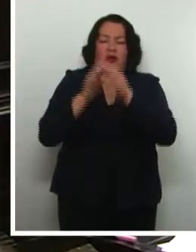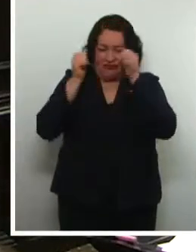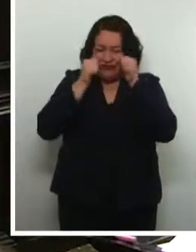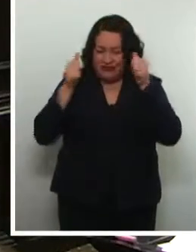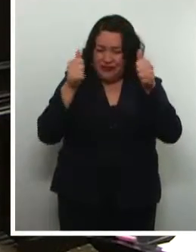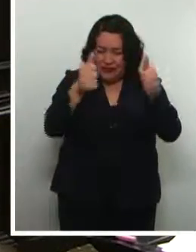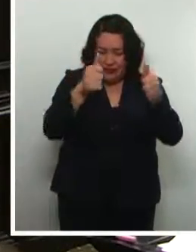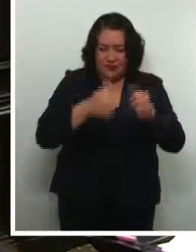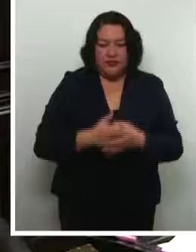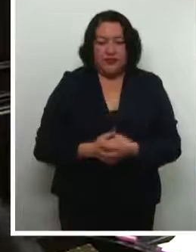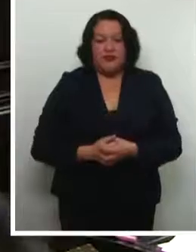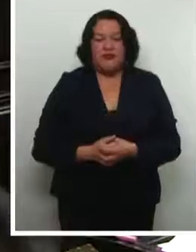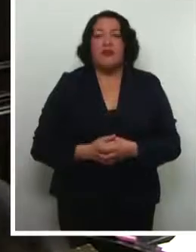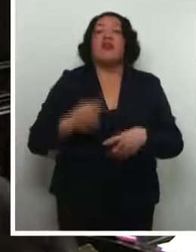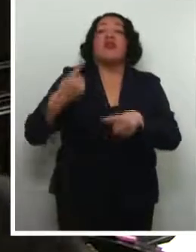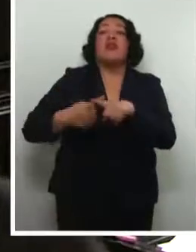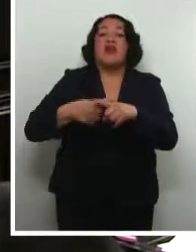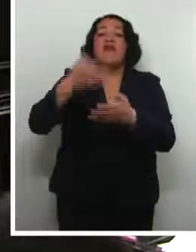resultado.